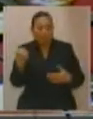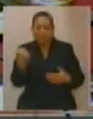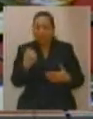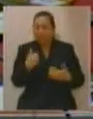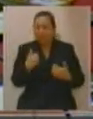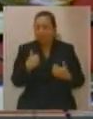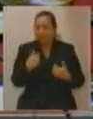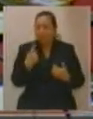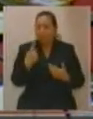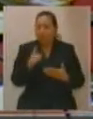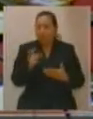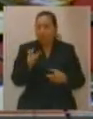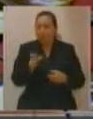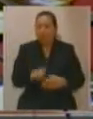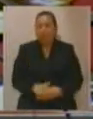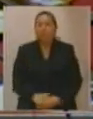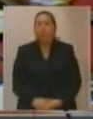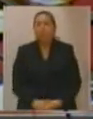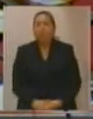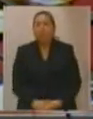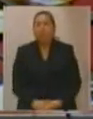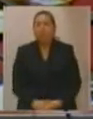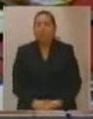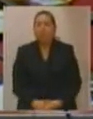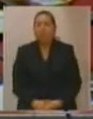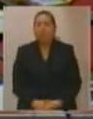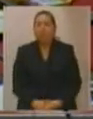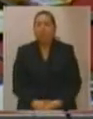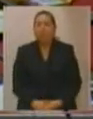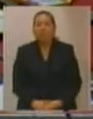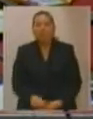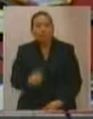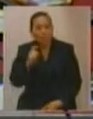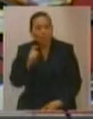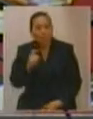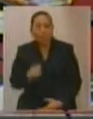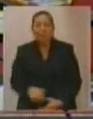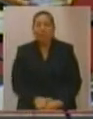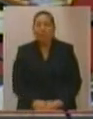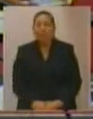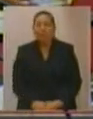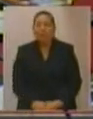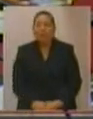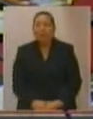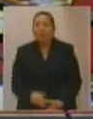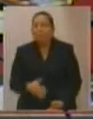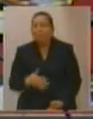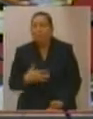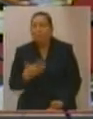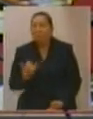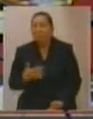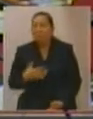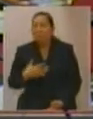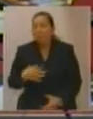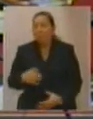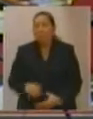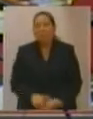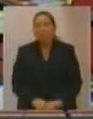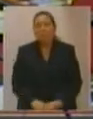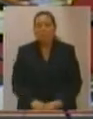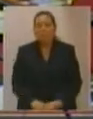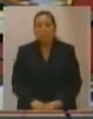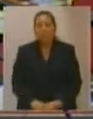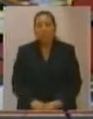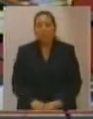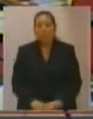eso sería aplicable para las personas de homosexuales, las parejas homosexuales que ahora pueden hacerlo, ¿no? Y sin embargo